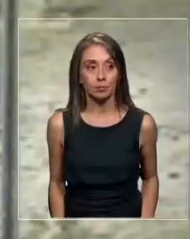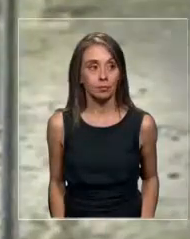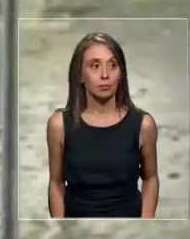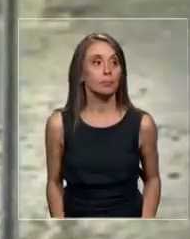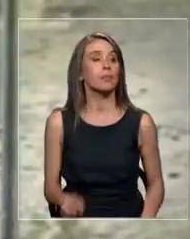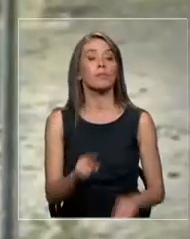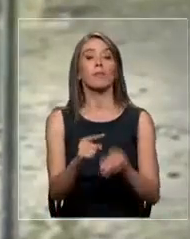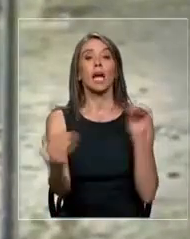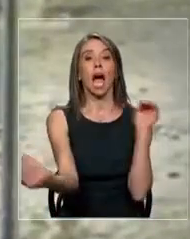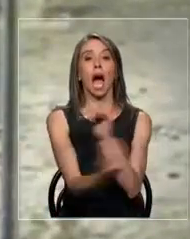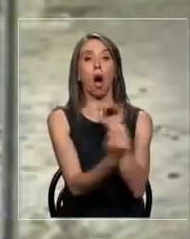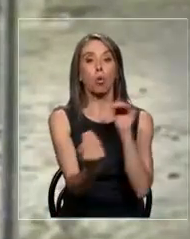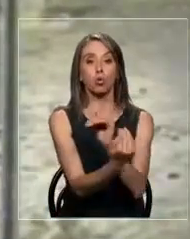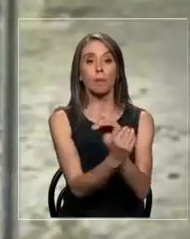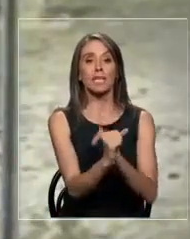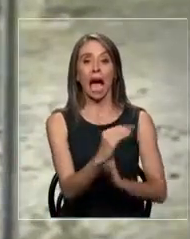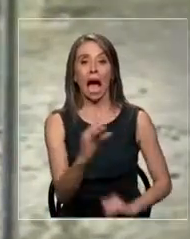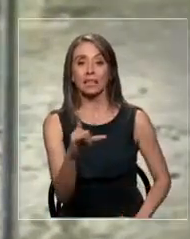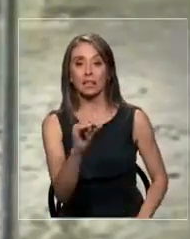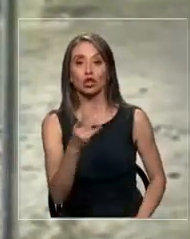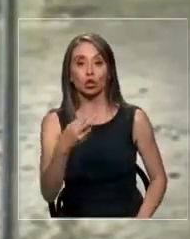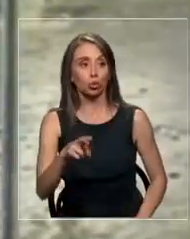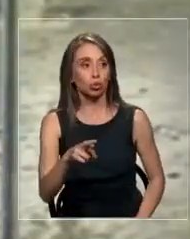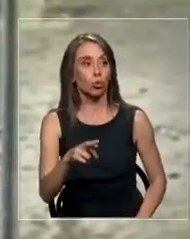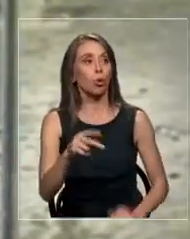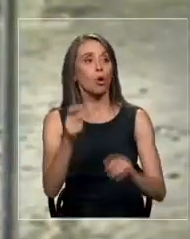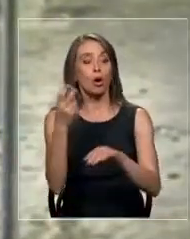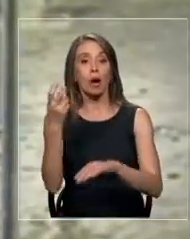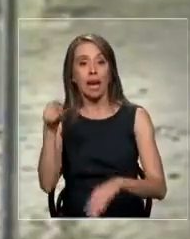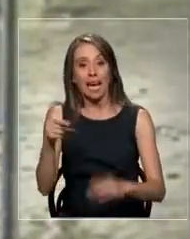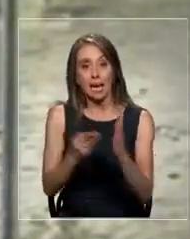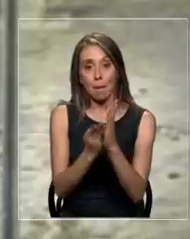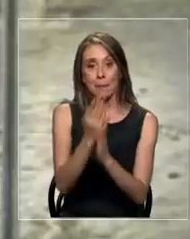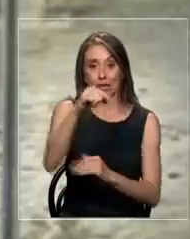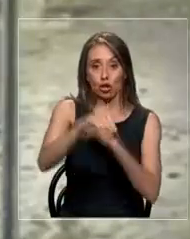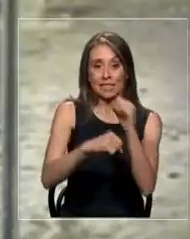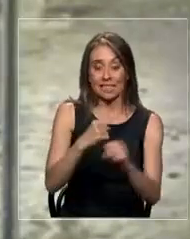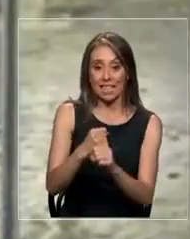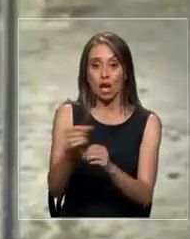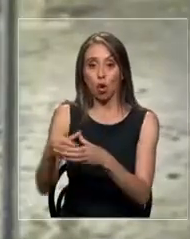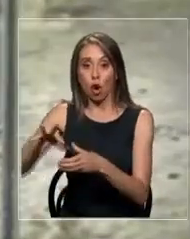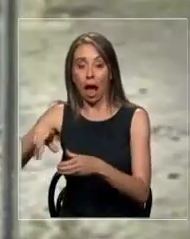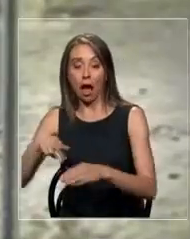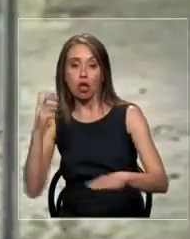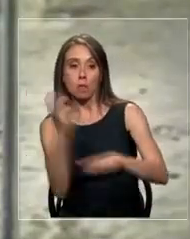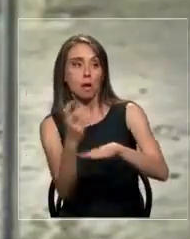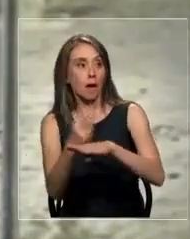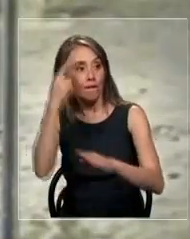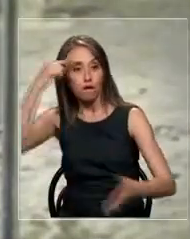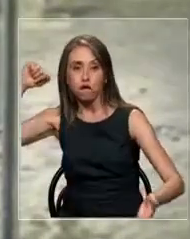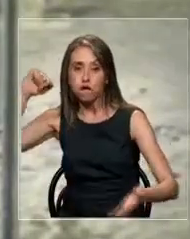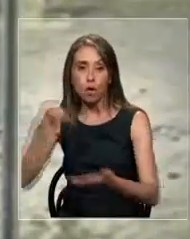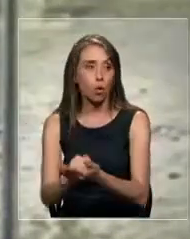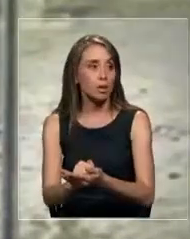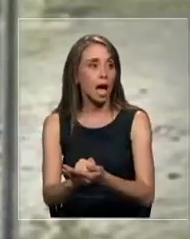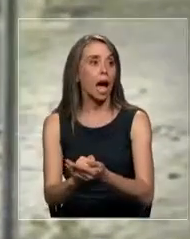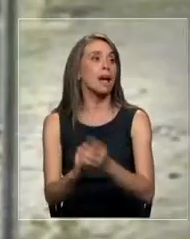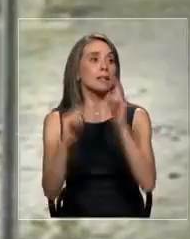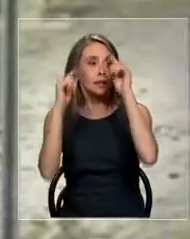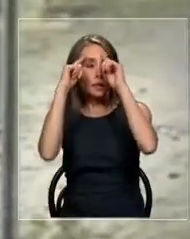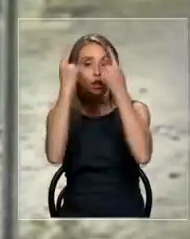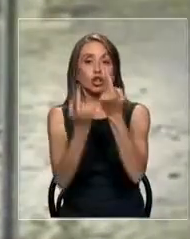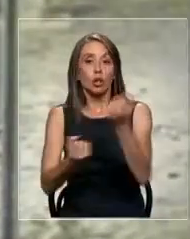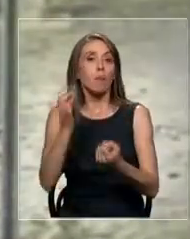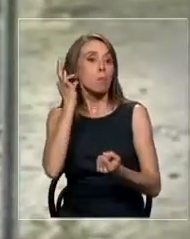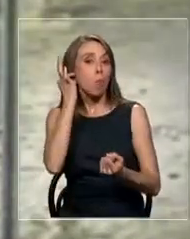En la autopista Acceso Sur, una banda generó pánico a comienzos de año con asaltos tan brutales como este, en donde a golpes bajan